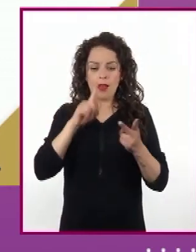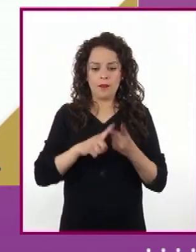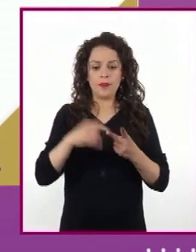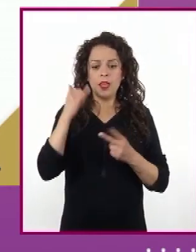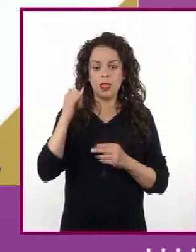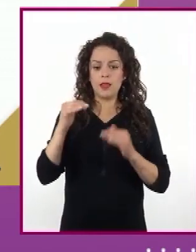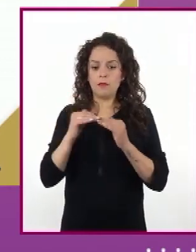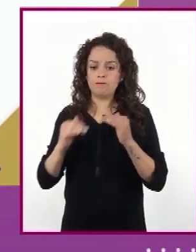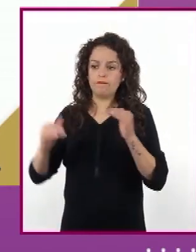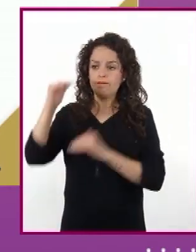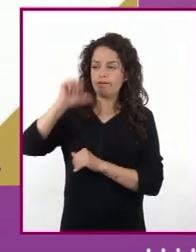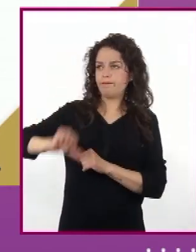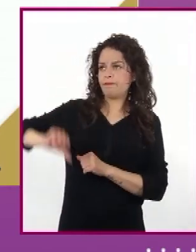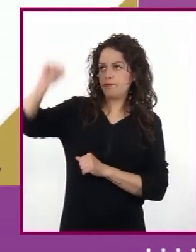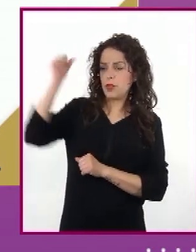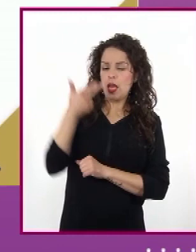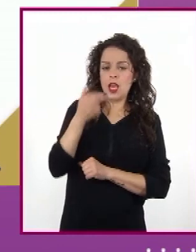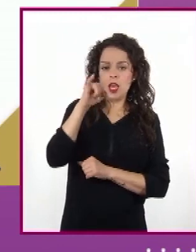del Himalaya.